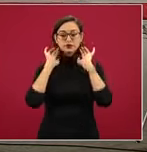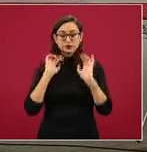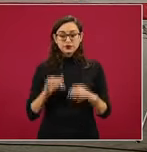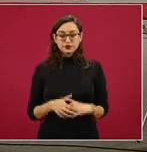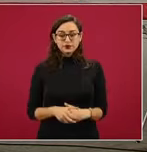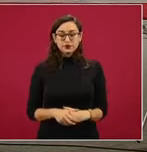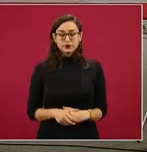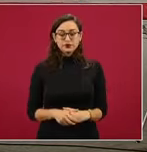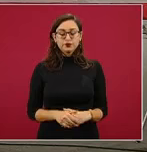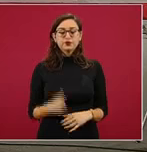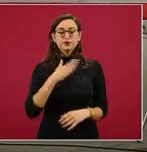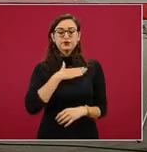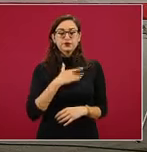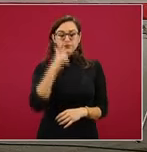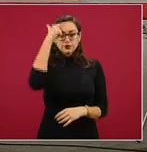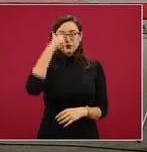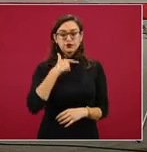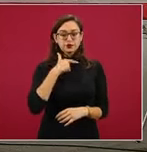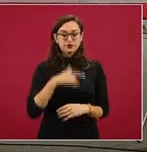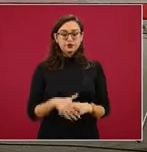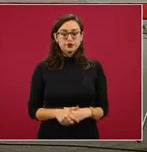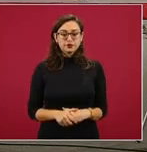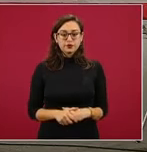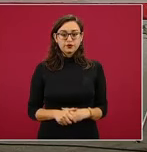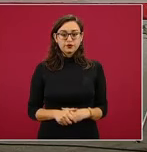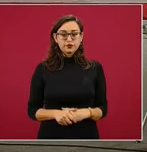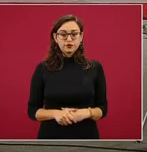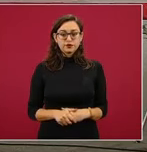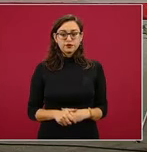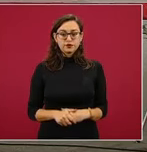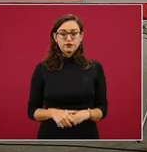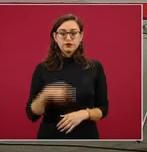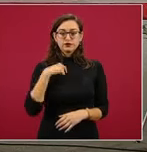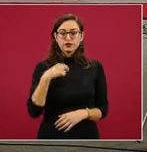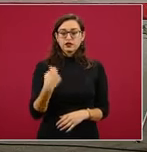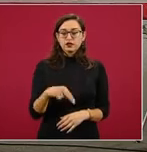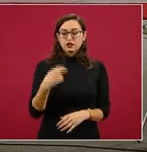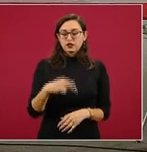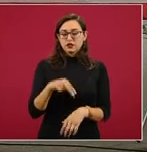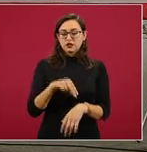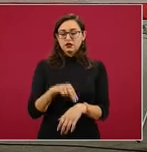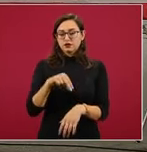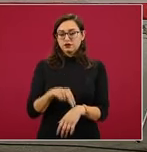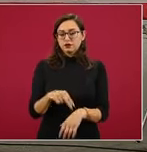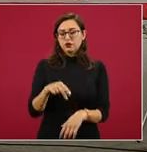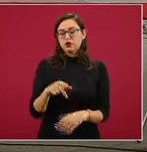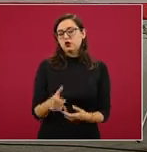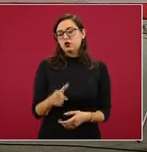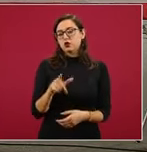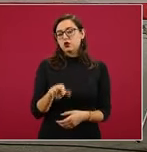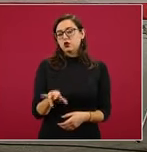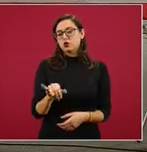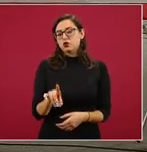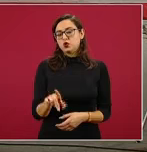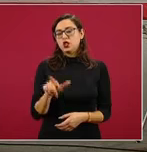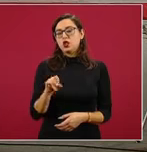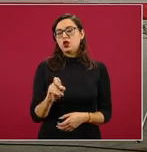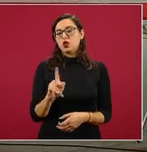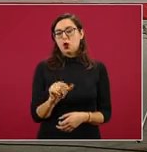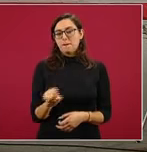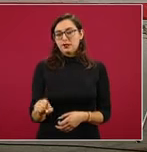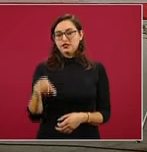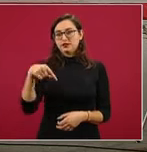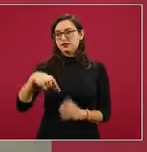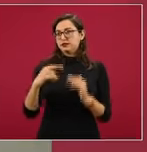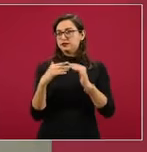Buenas noches. Soy el doctor Ruy López Ridaura. Buenas noches. Estamos aquí en Palacio